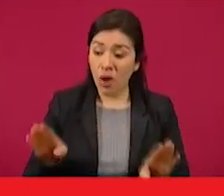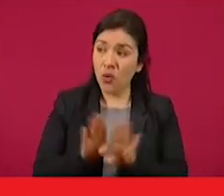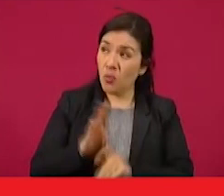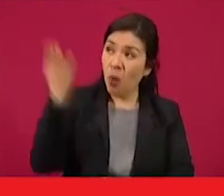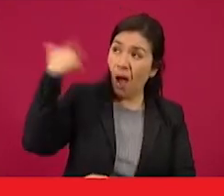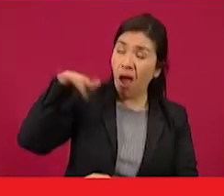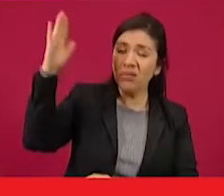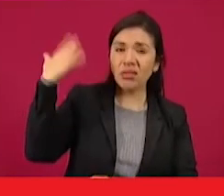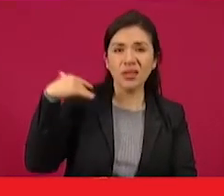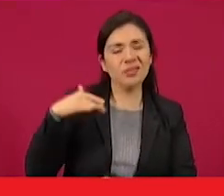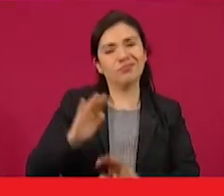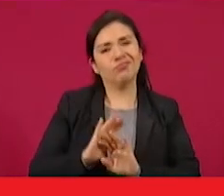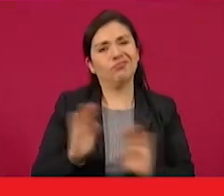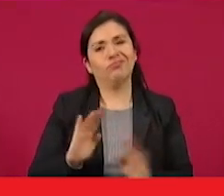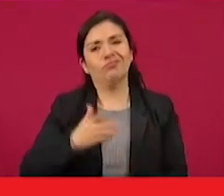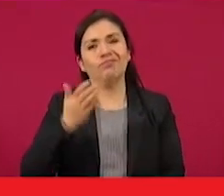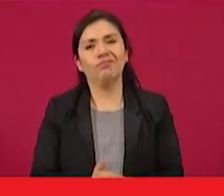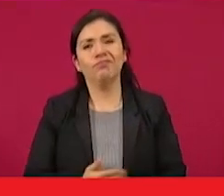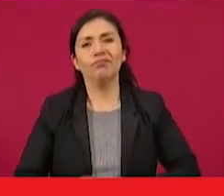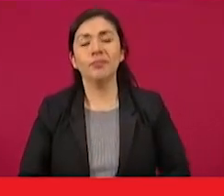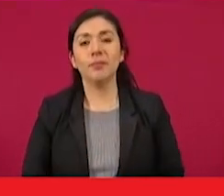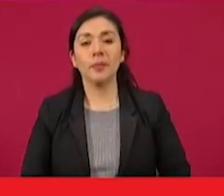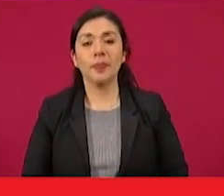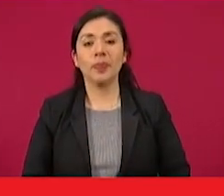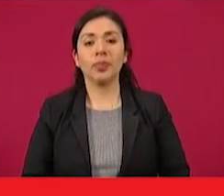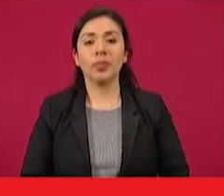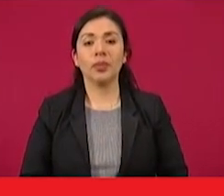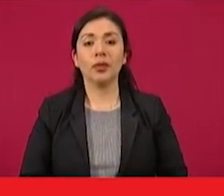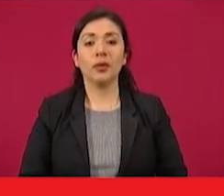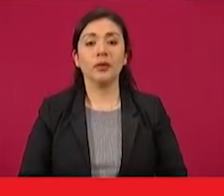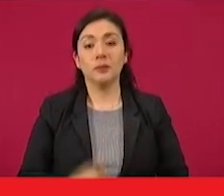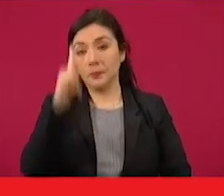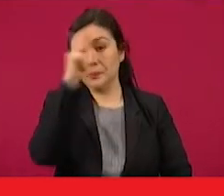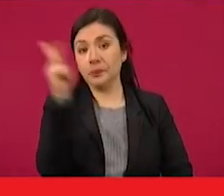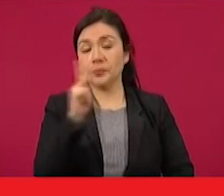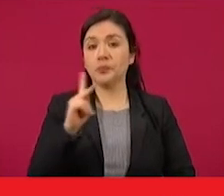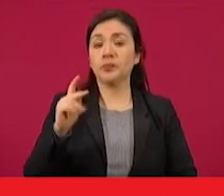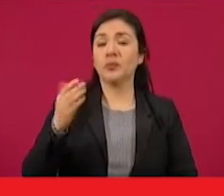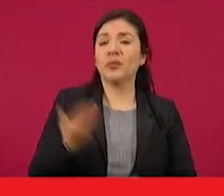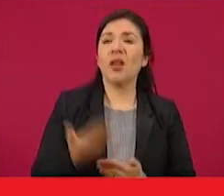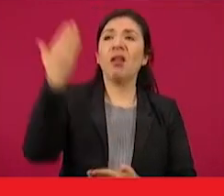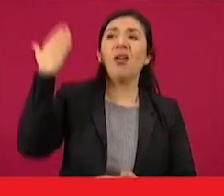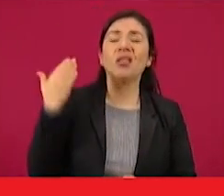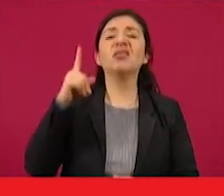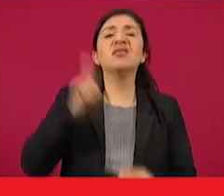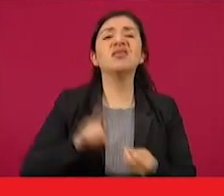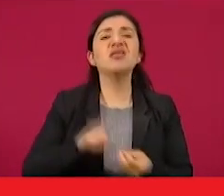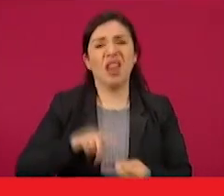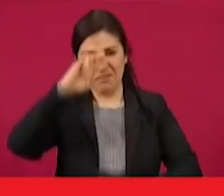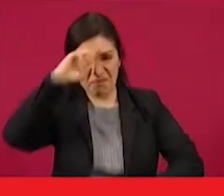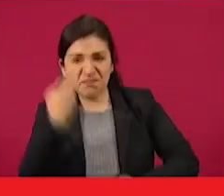antes, el violador por excelencia de los derechos